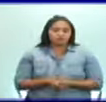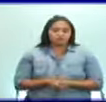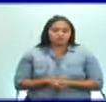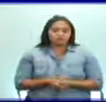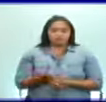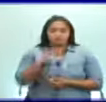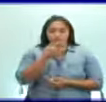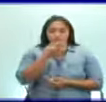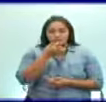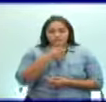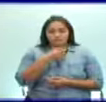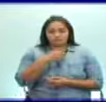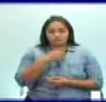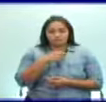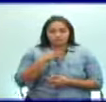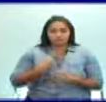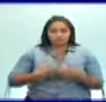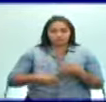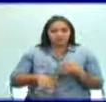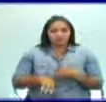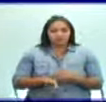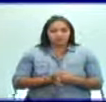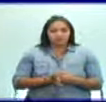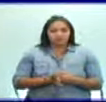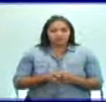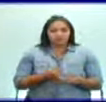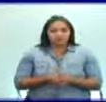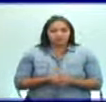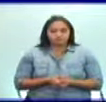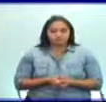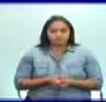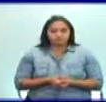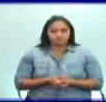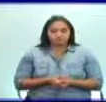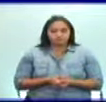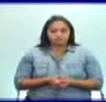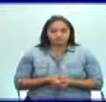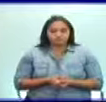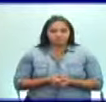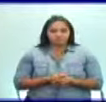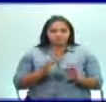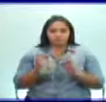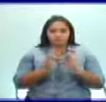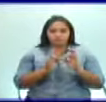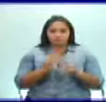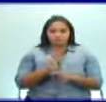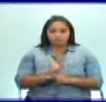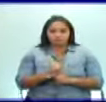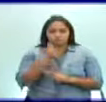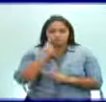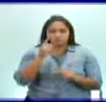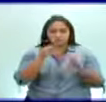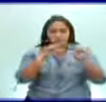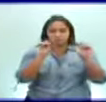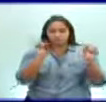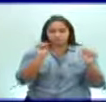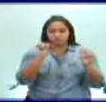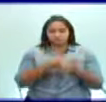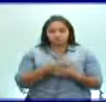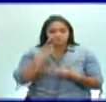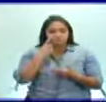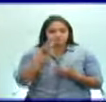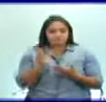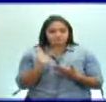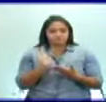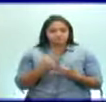elimina del organismo a través de la orina. Esta relación se modela por una función exponencial de ecuación. Ahí les muestro la ecuación. A sub t es igual a 10